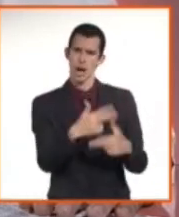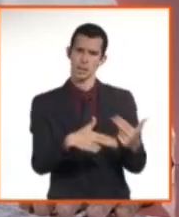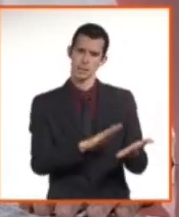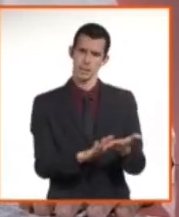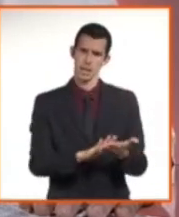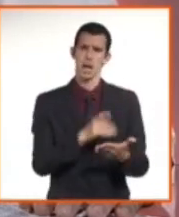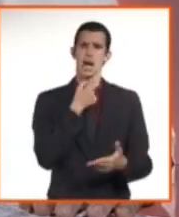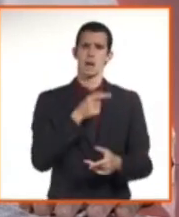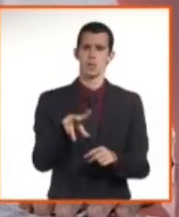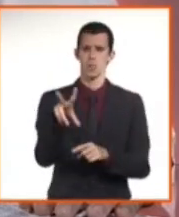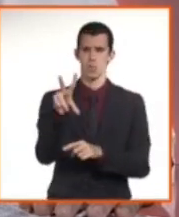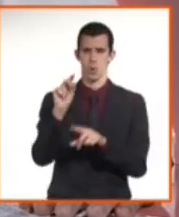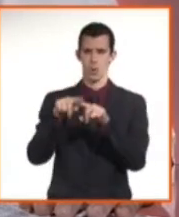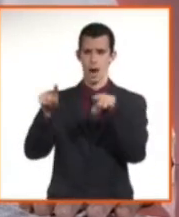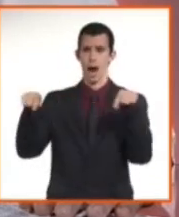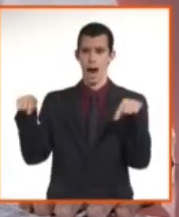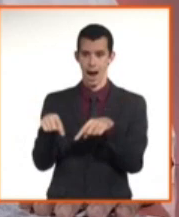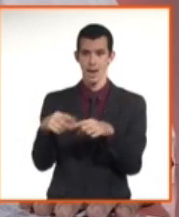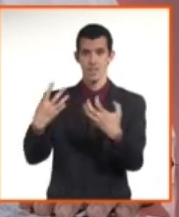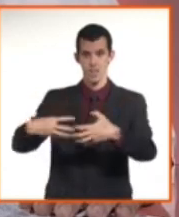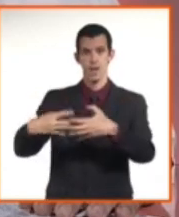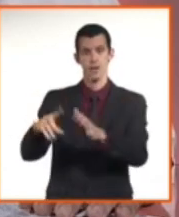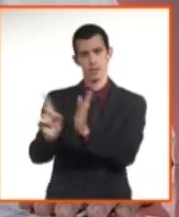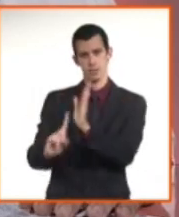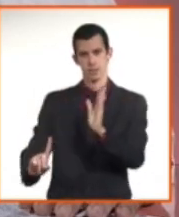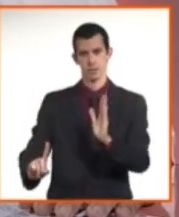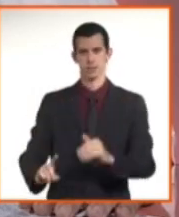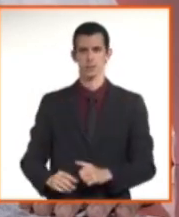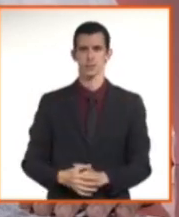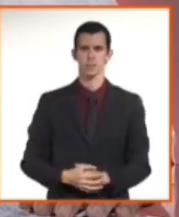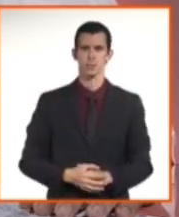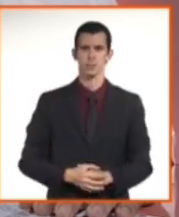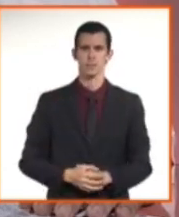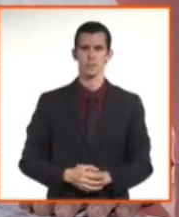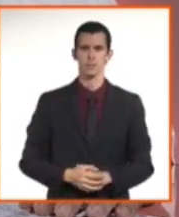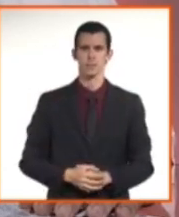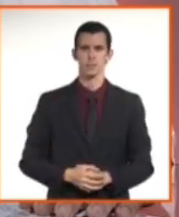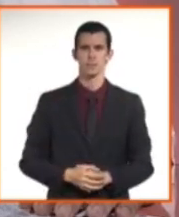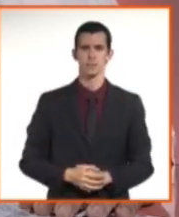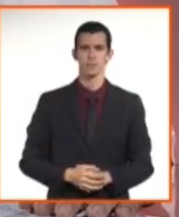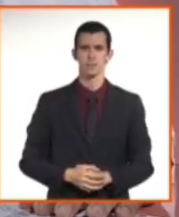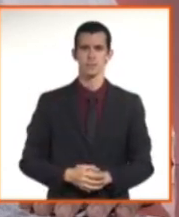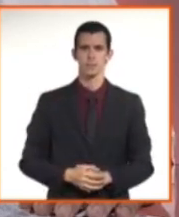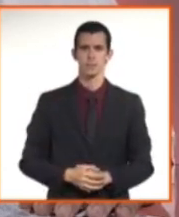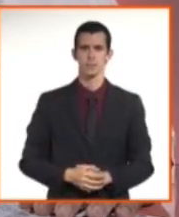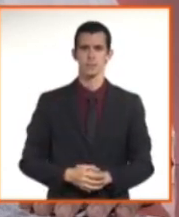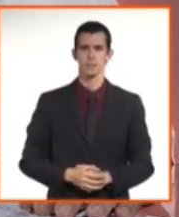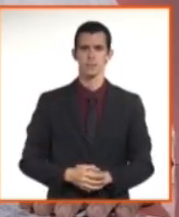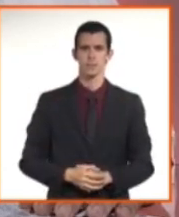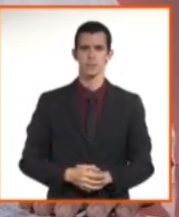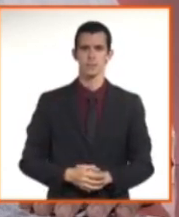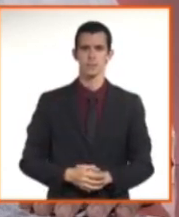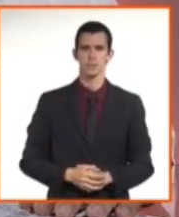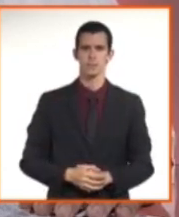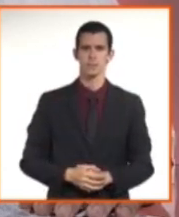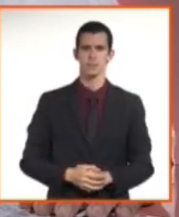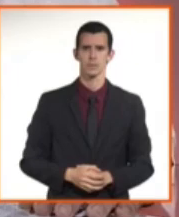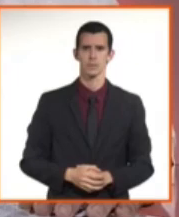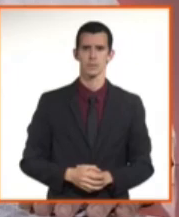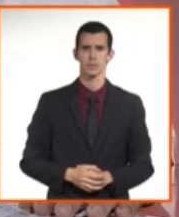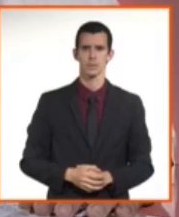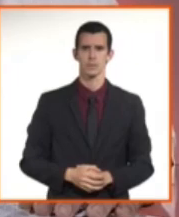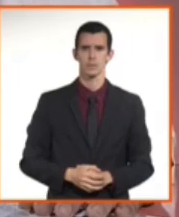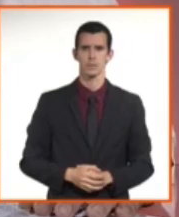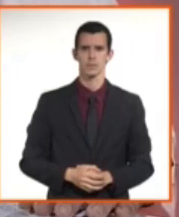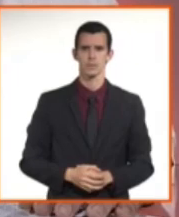de los nuevos bloques. Y bueno, también esto todo unido también a todos los proyectos que se están desarrollando con fuentes renovables de